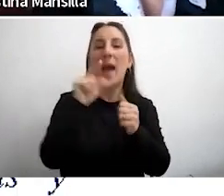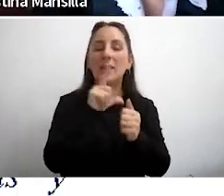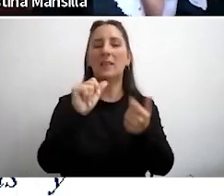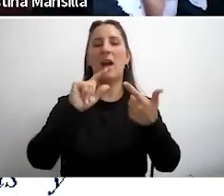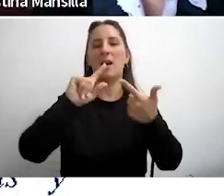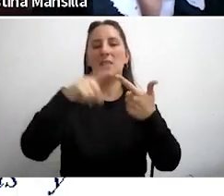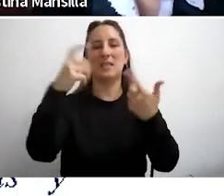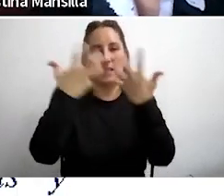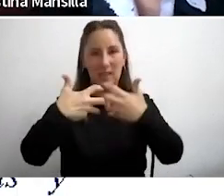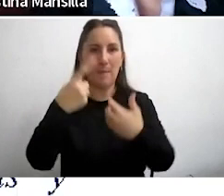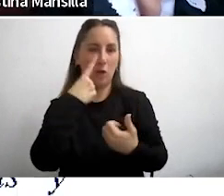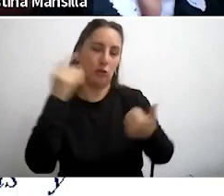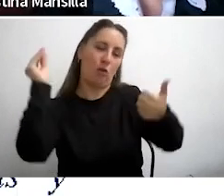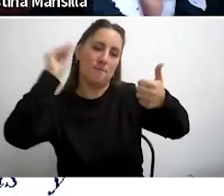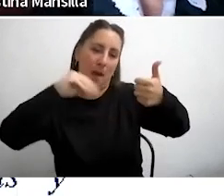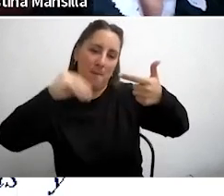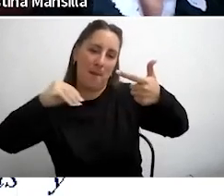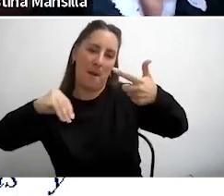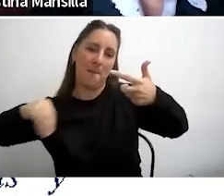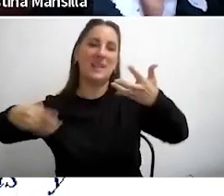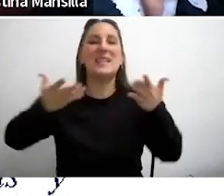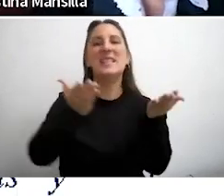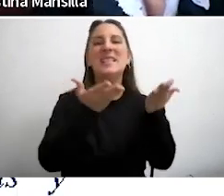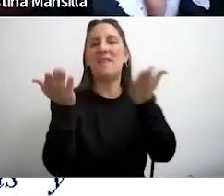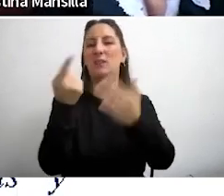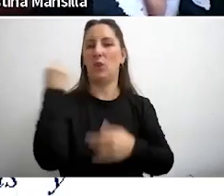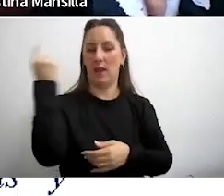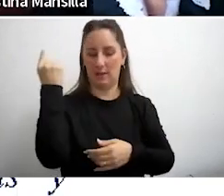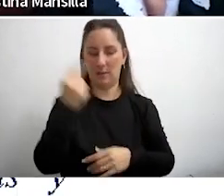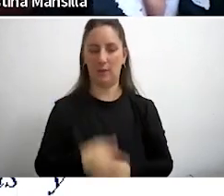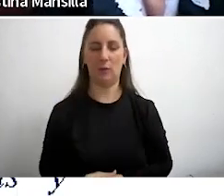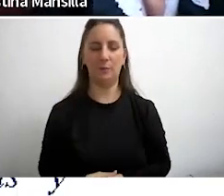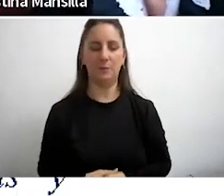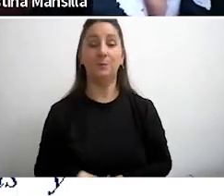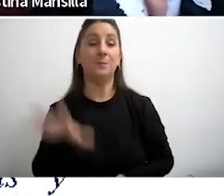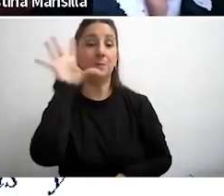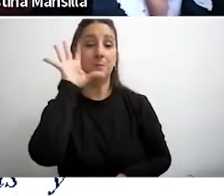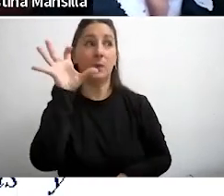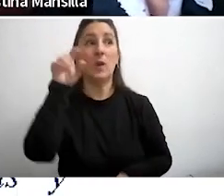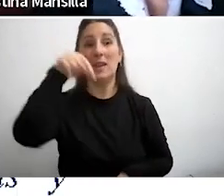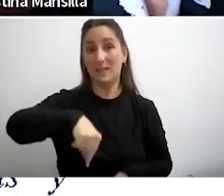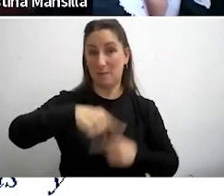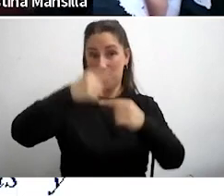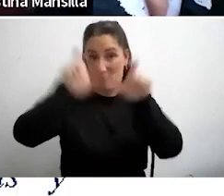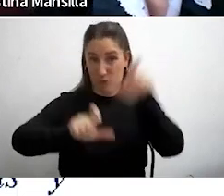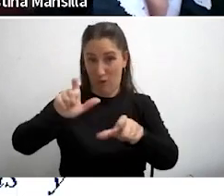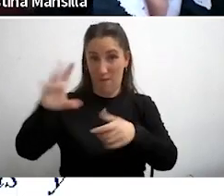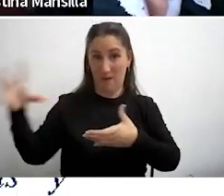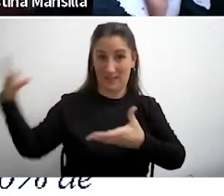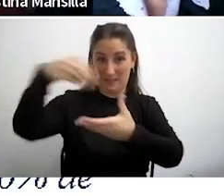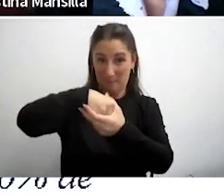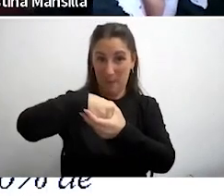control, entre otros servicios de gerenciamiento. Recuerden que todos estos proveedores,